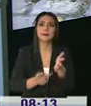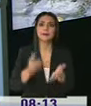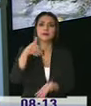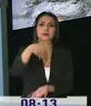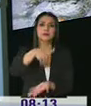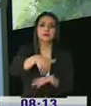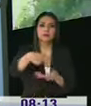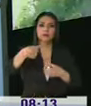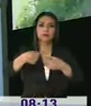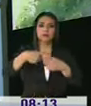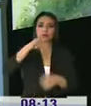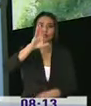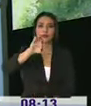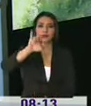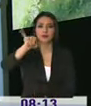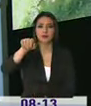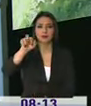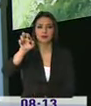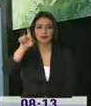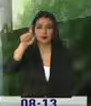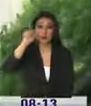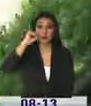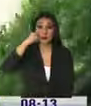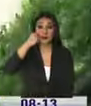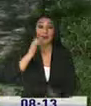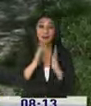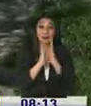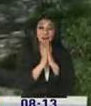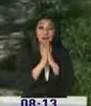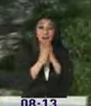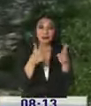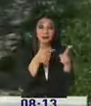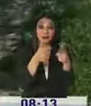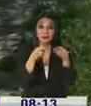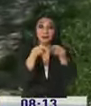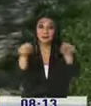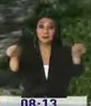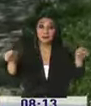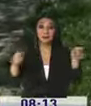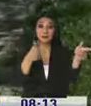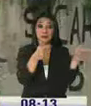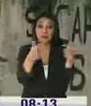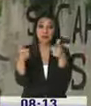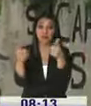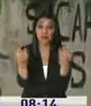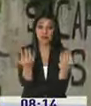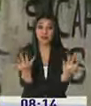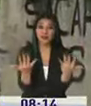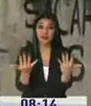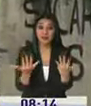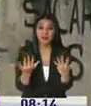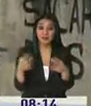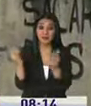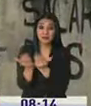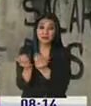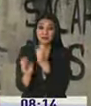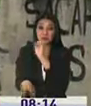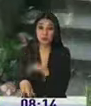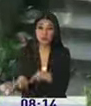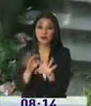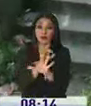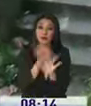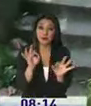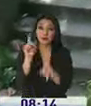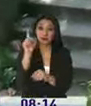Quito. ¿Se acuerdan, vecinos, que ustedes solicitaron a las autoridades la limpieza del mirador de este sector? La hierba, como estamos viendo, estaba realmente crecida.